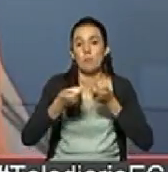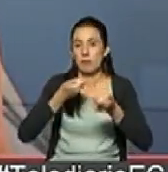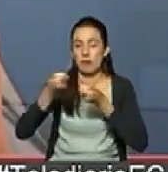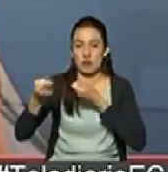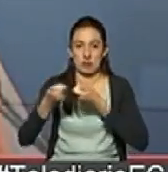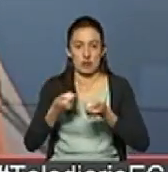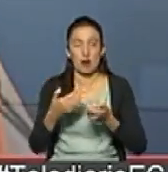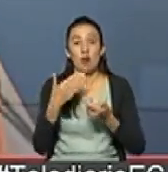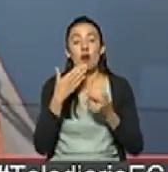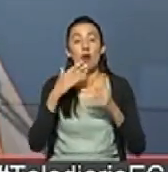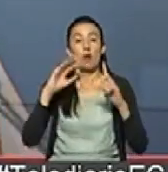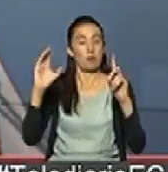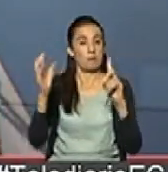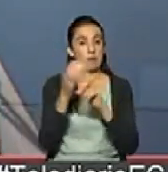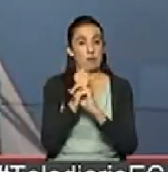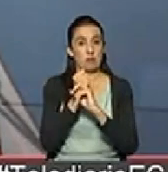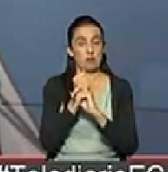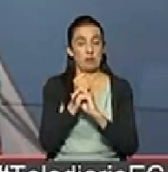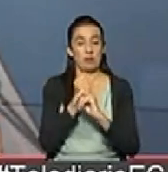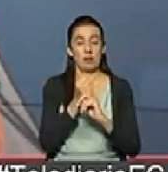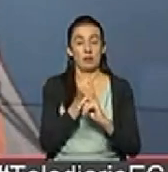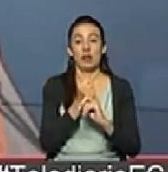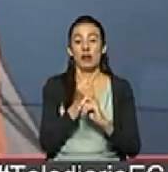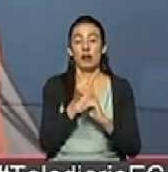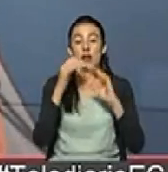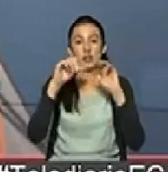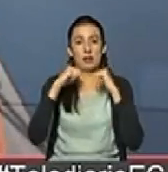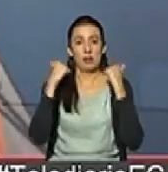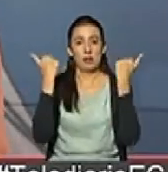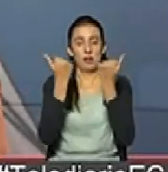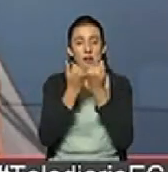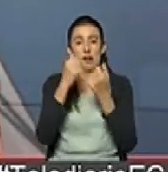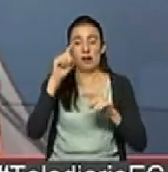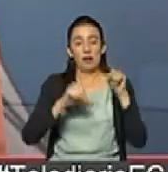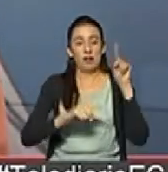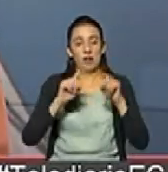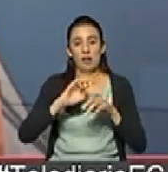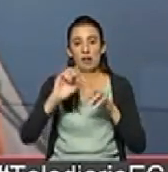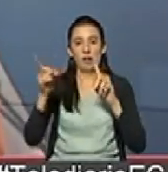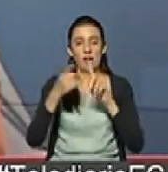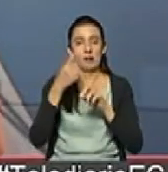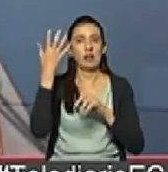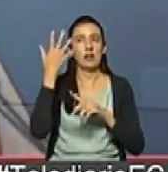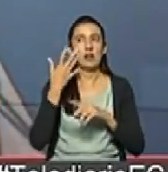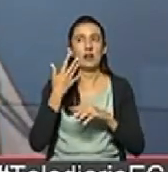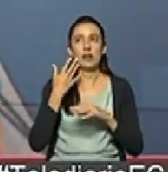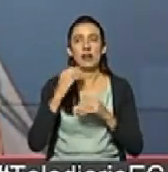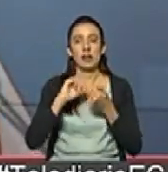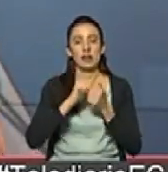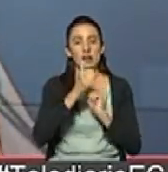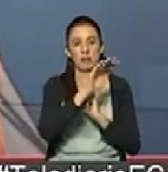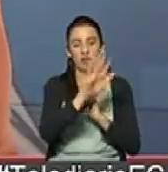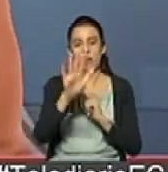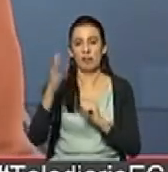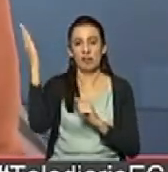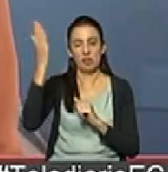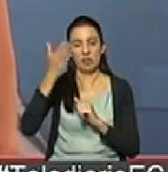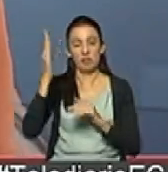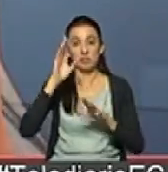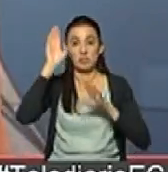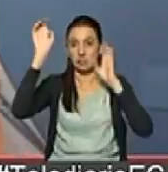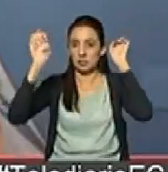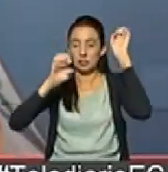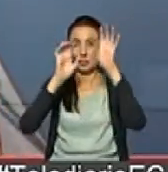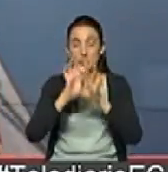cómo tomar el control del aula en los primeros días? Yo me imagino que cada uno de los profesores tiene ya su estrategia, sin embargo